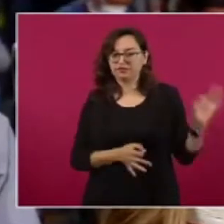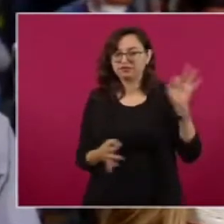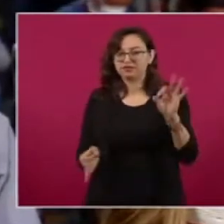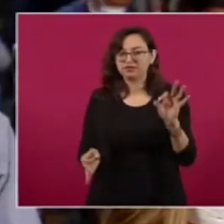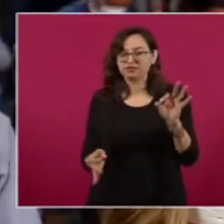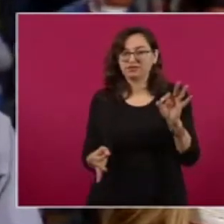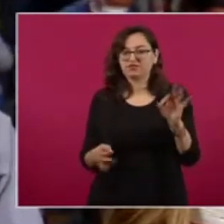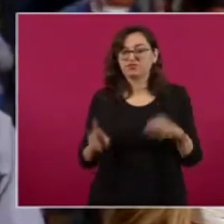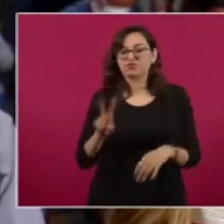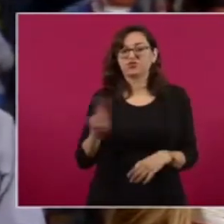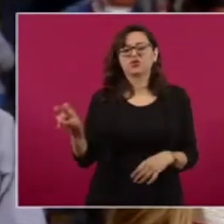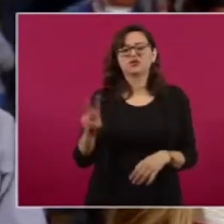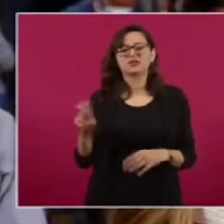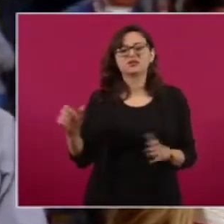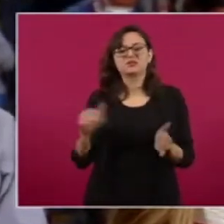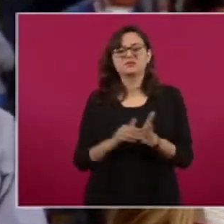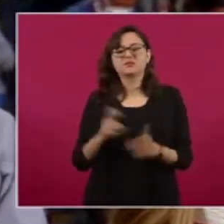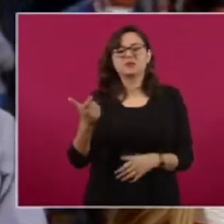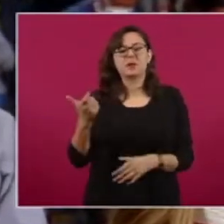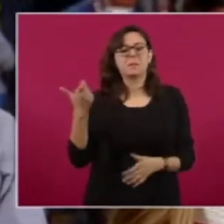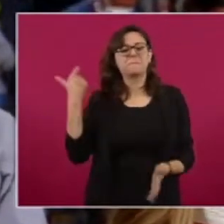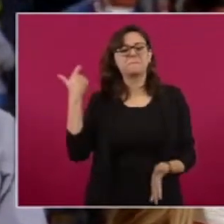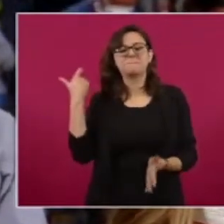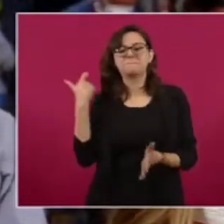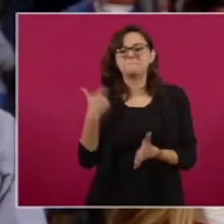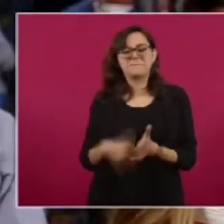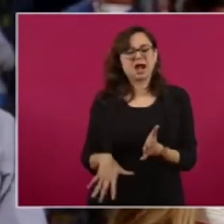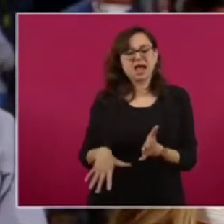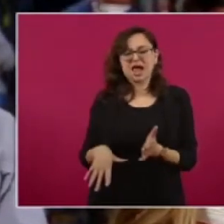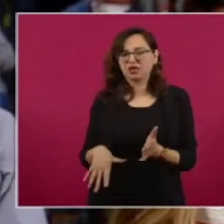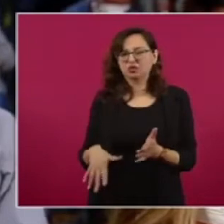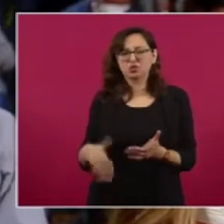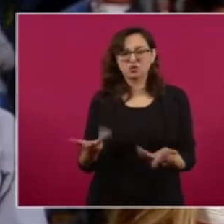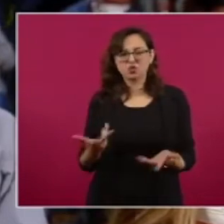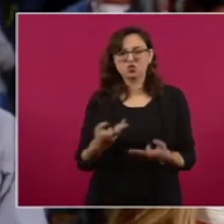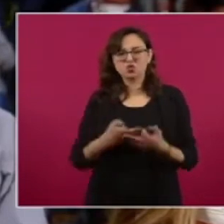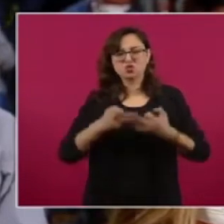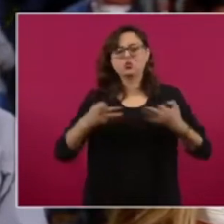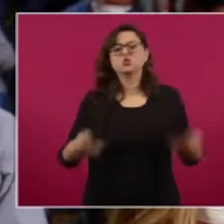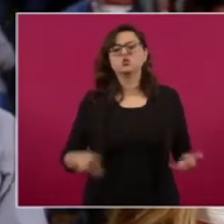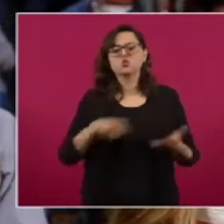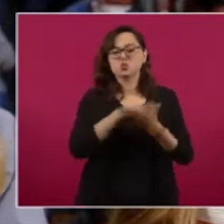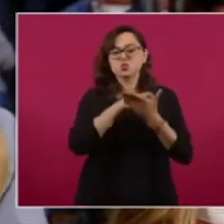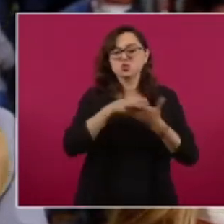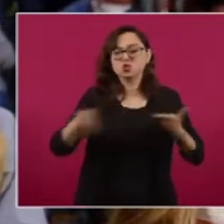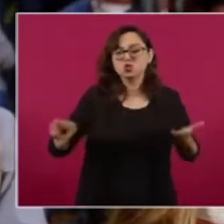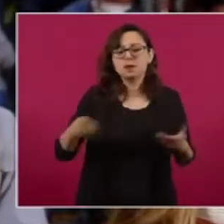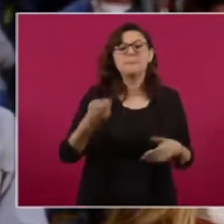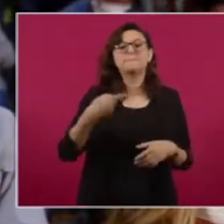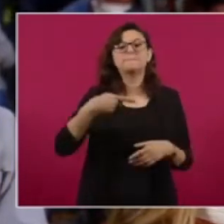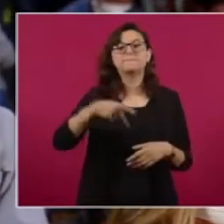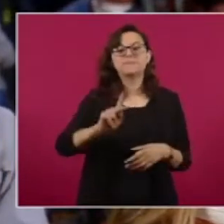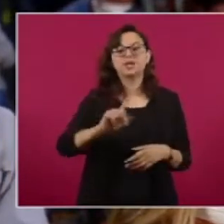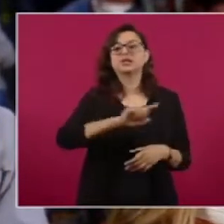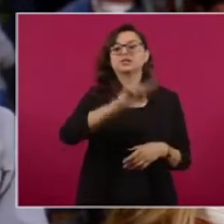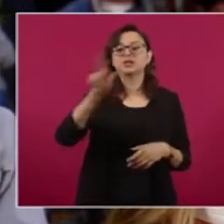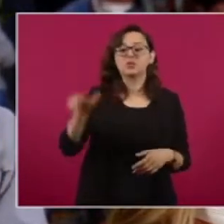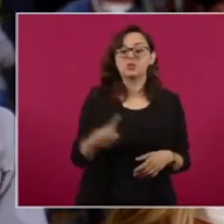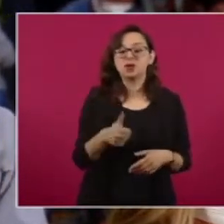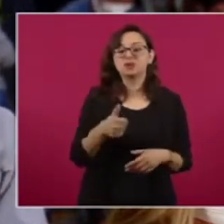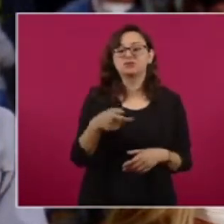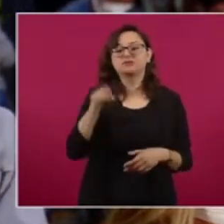en 200,000 pesos y dice anticipo para la compra del terreno. Pero después a la víctima de